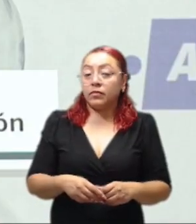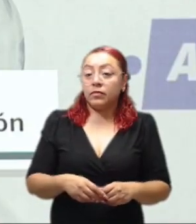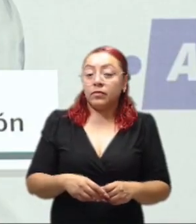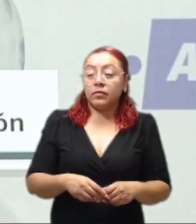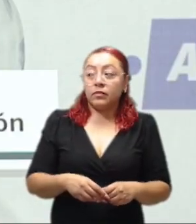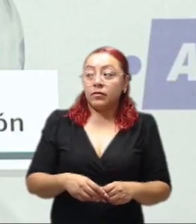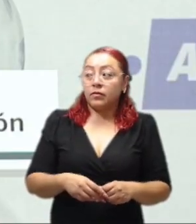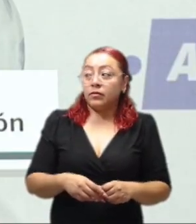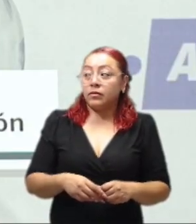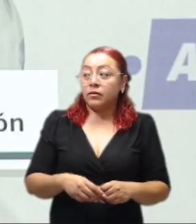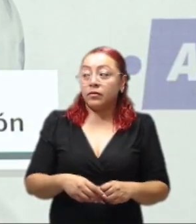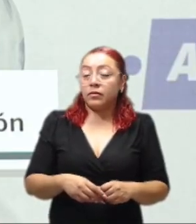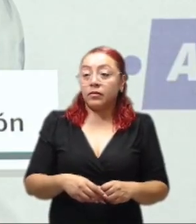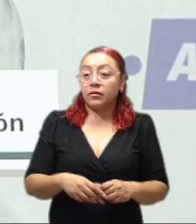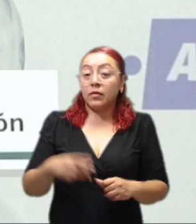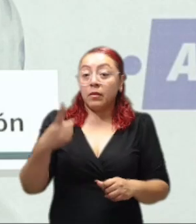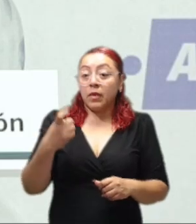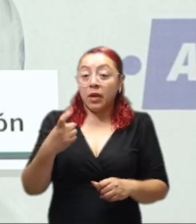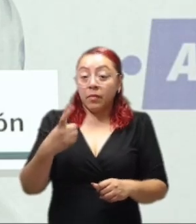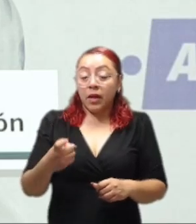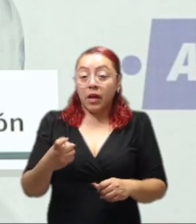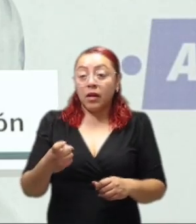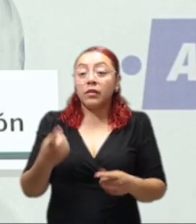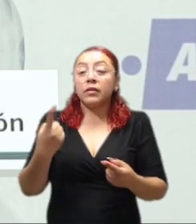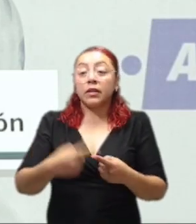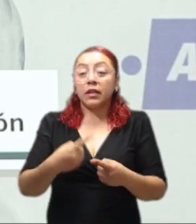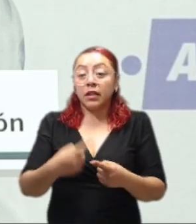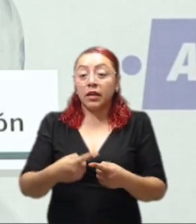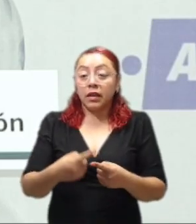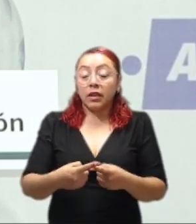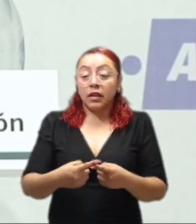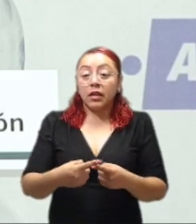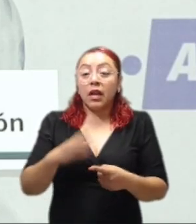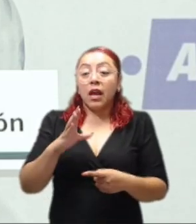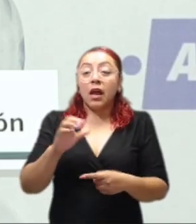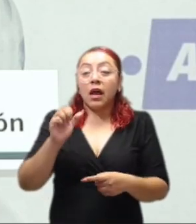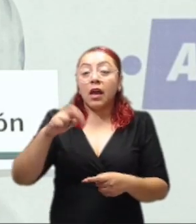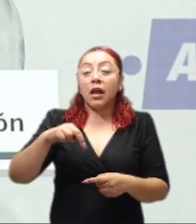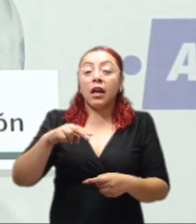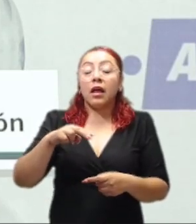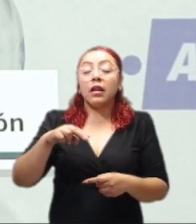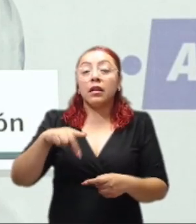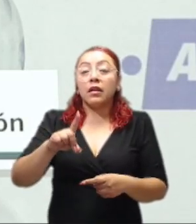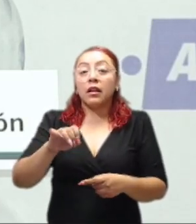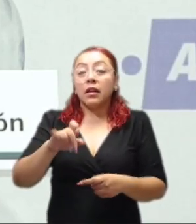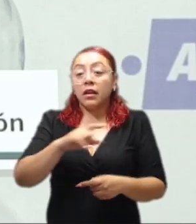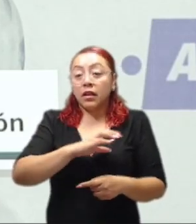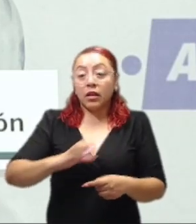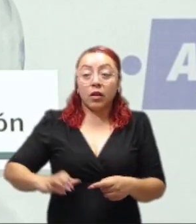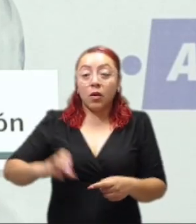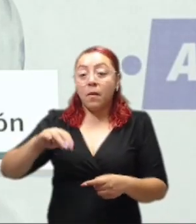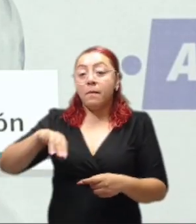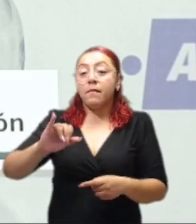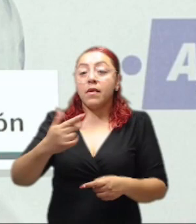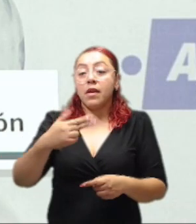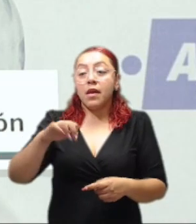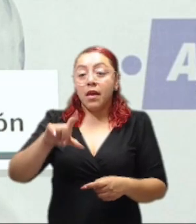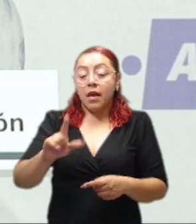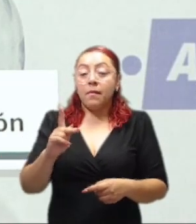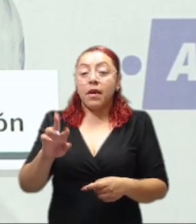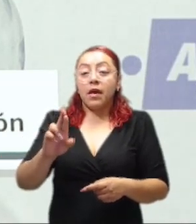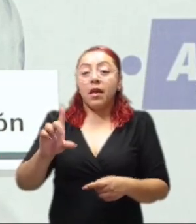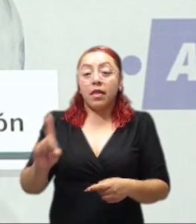en primer lugar le doy el uso de la voz al candidato Miguel Ángel Montiel del partido de la Revolución democrática adelante